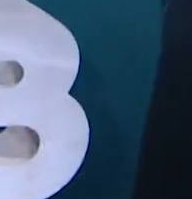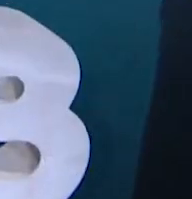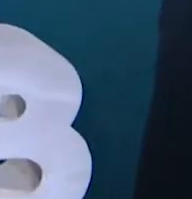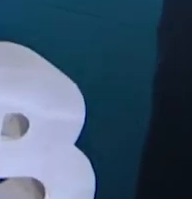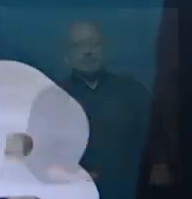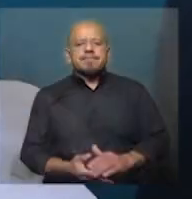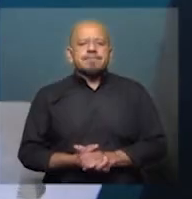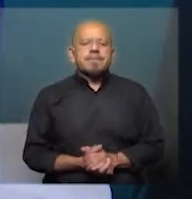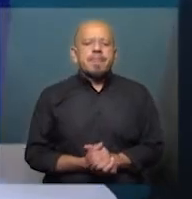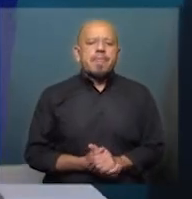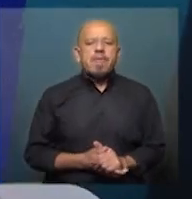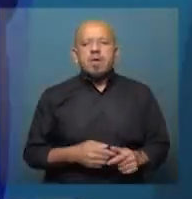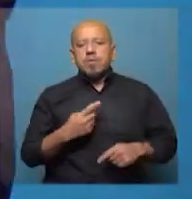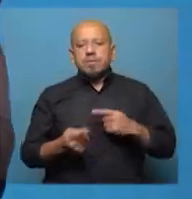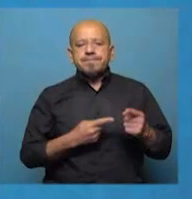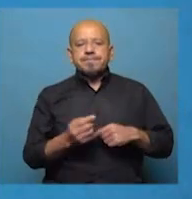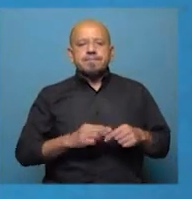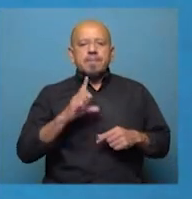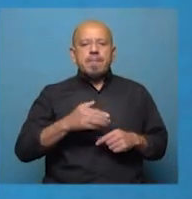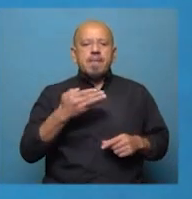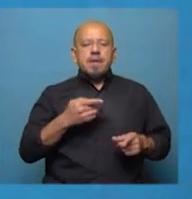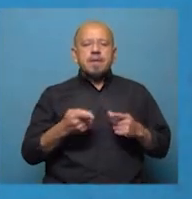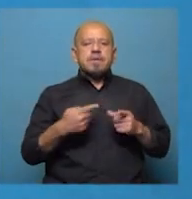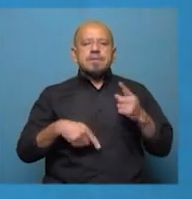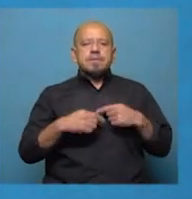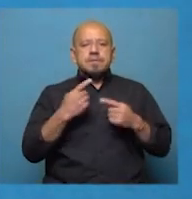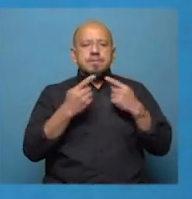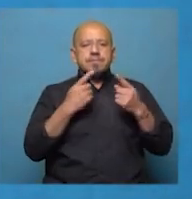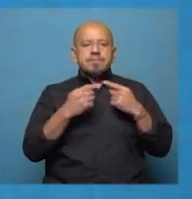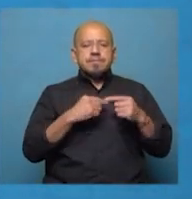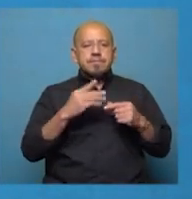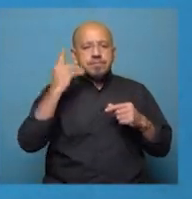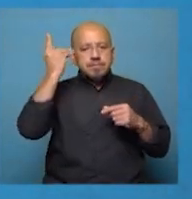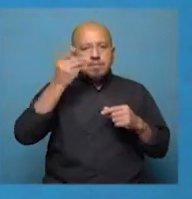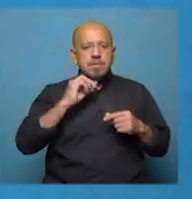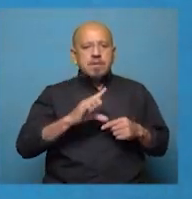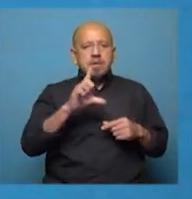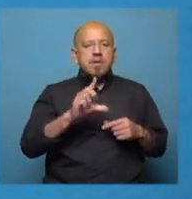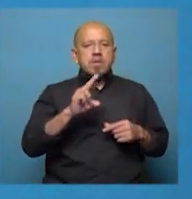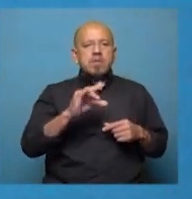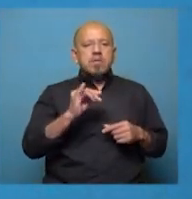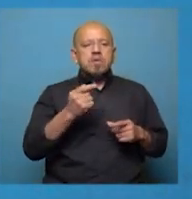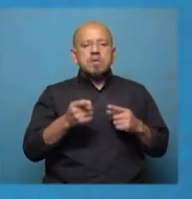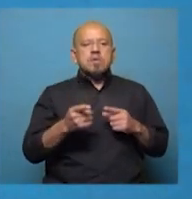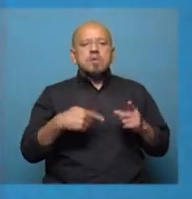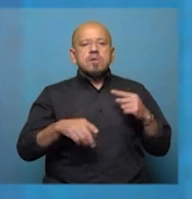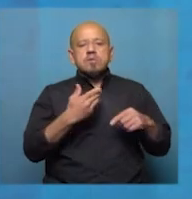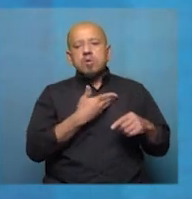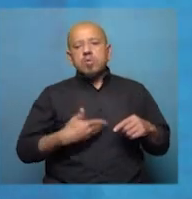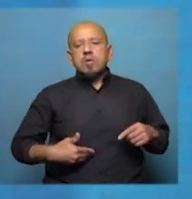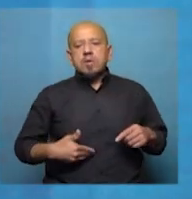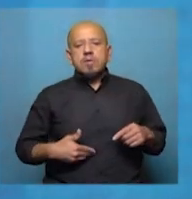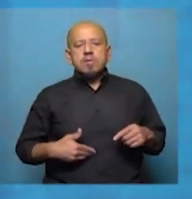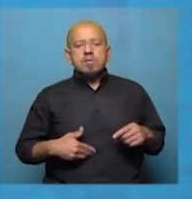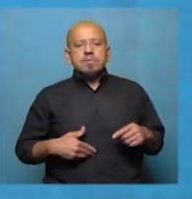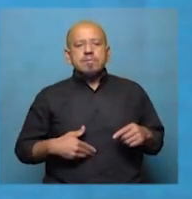ciudad estos en vivo aquí en lado en la pantalla de TV ciudad conversando con la diputada Lucía echeverri el gobierno ha destacado